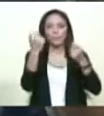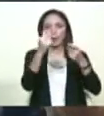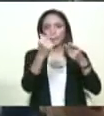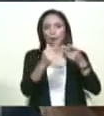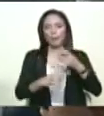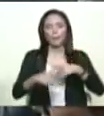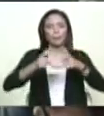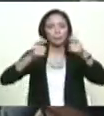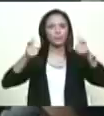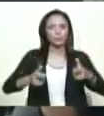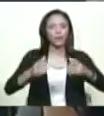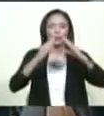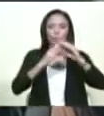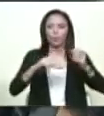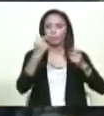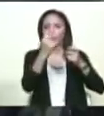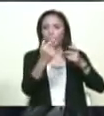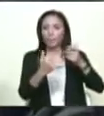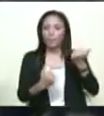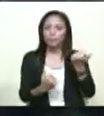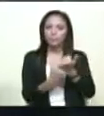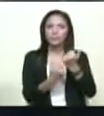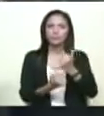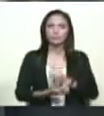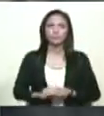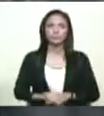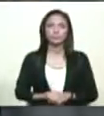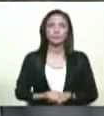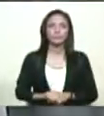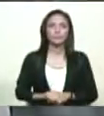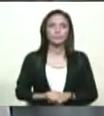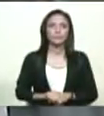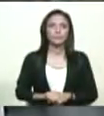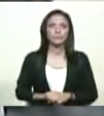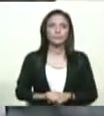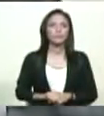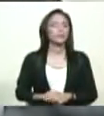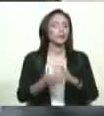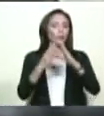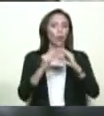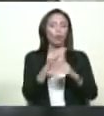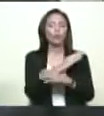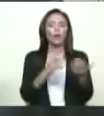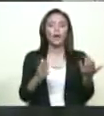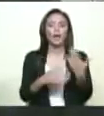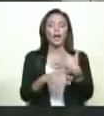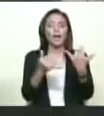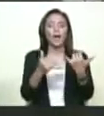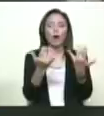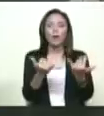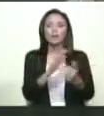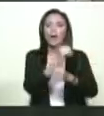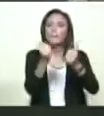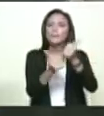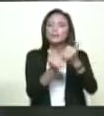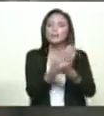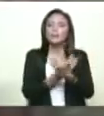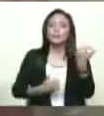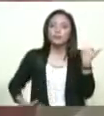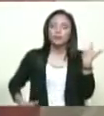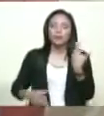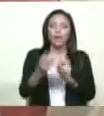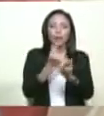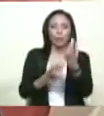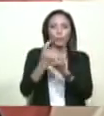rodríguez gómez consejo de vicepresidentes compañeros está con nosotros el vicepresidente de economía